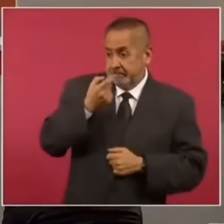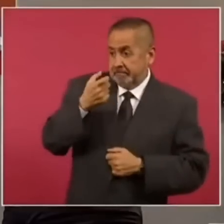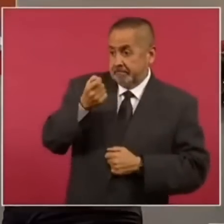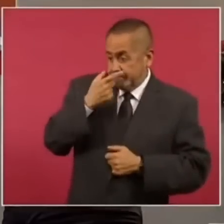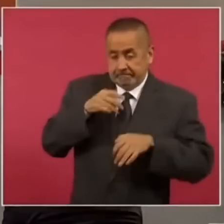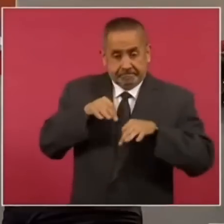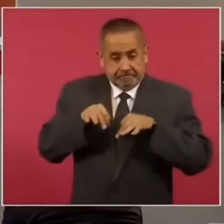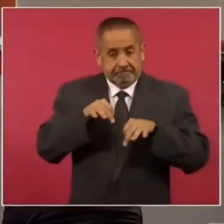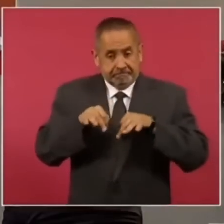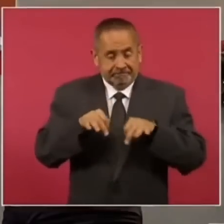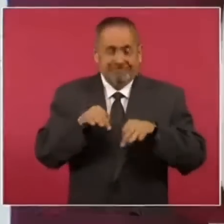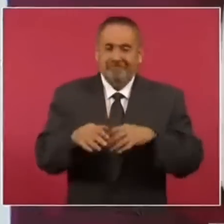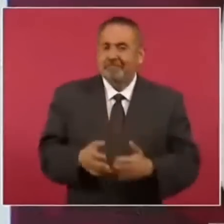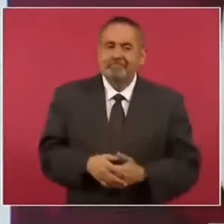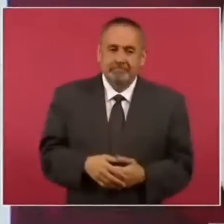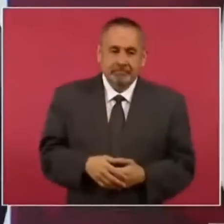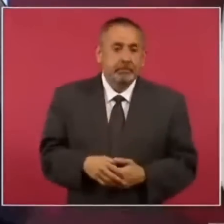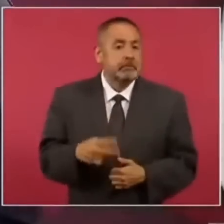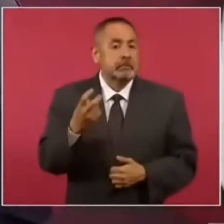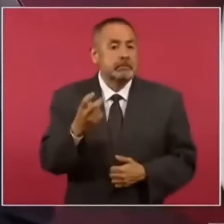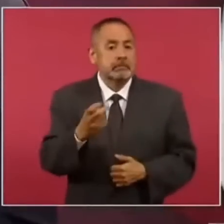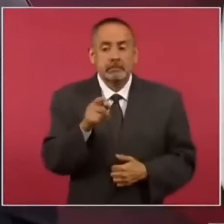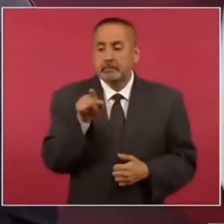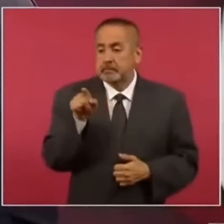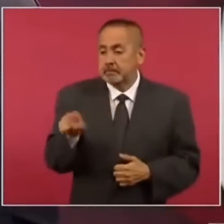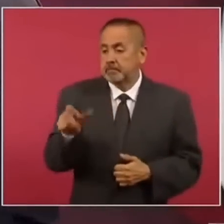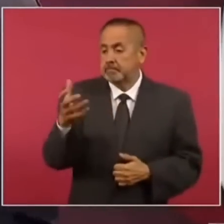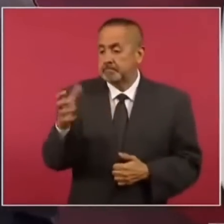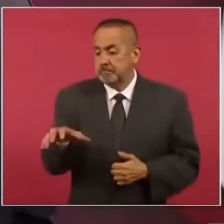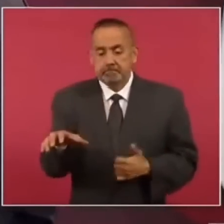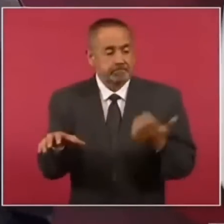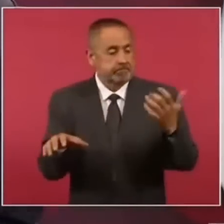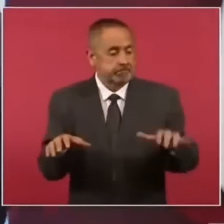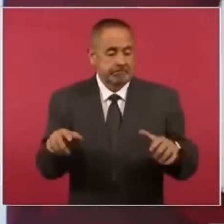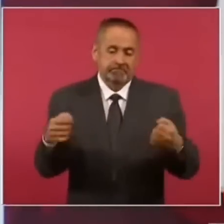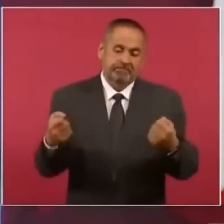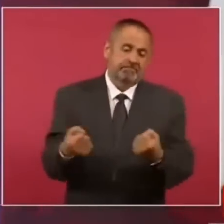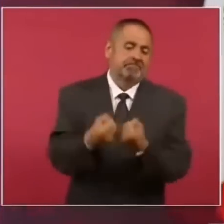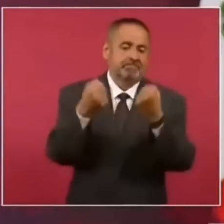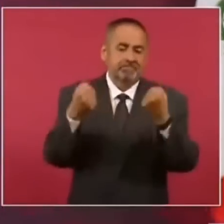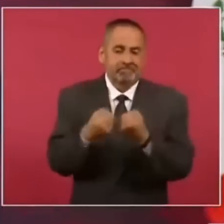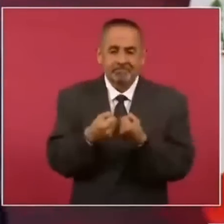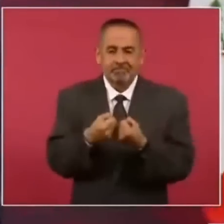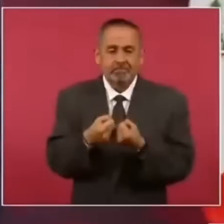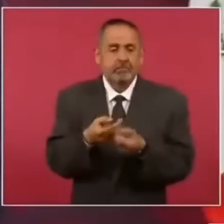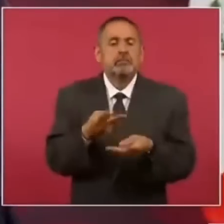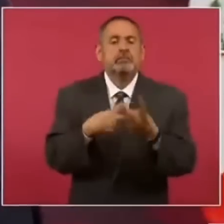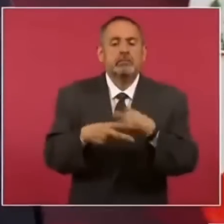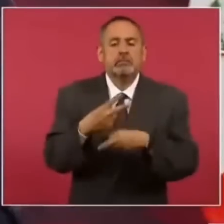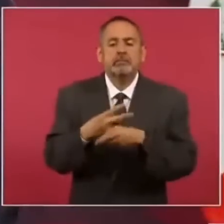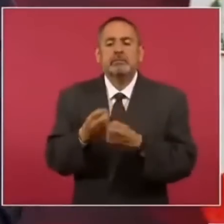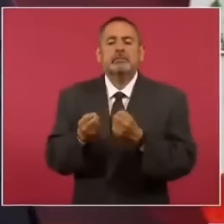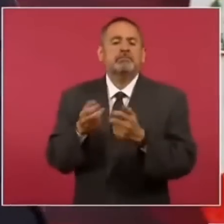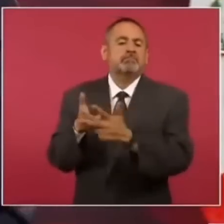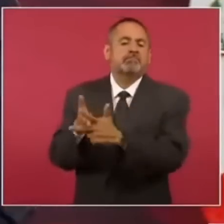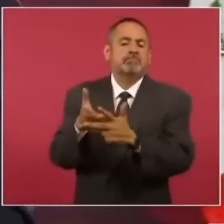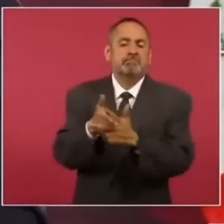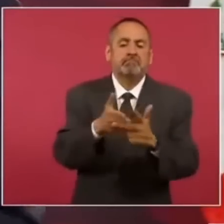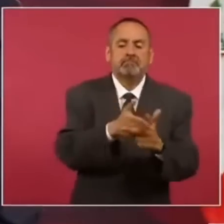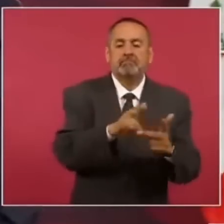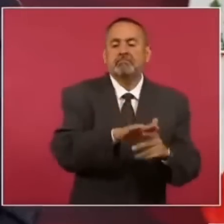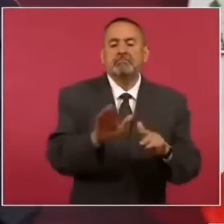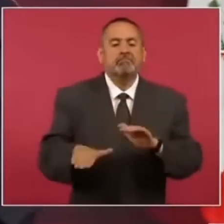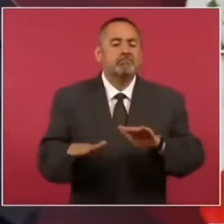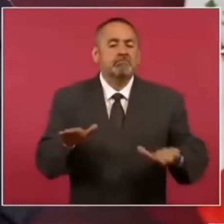Entonces, los enfrentamientos, la violencia, los homicidios tienen que ver con las bandas